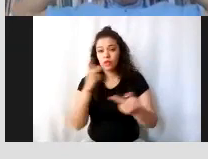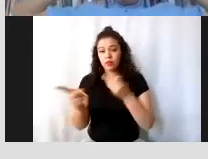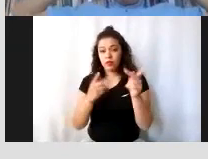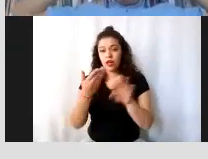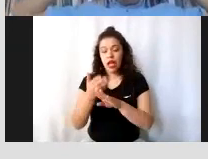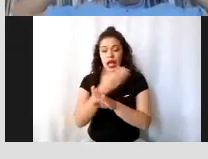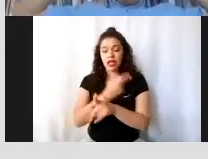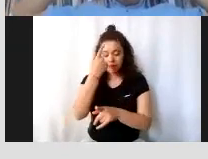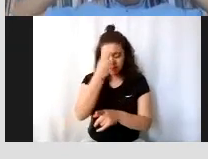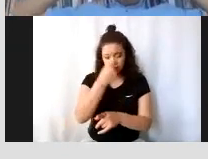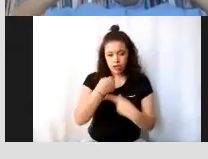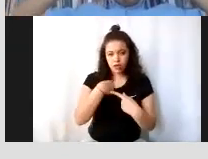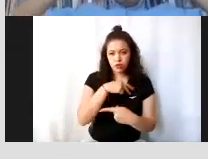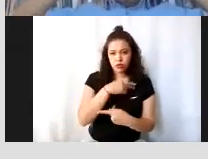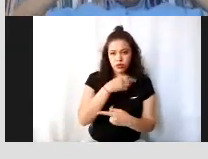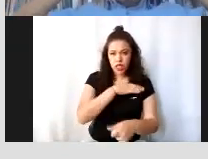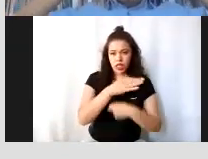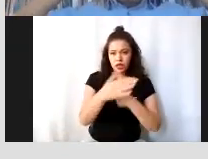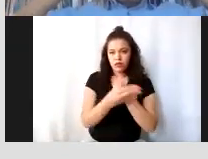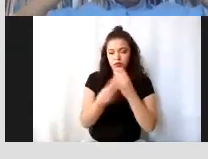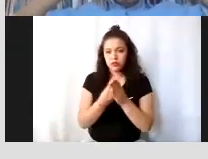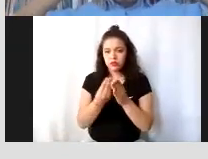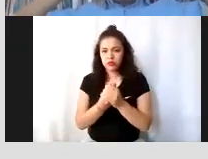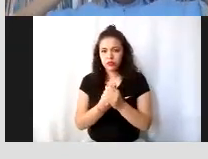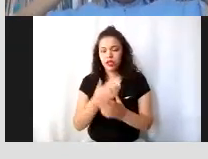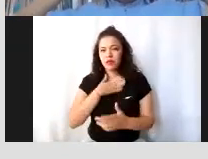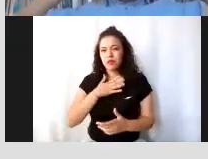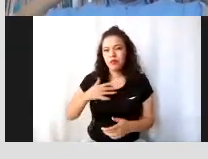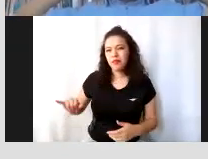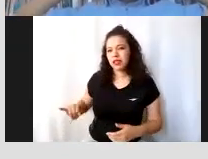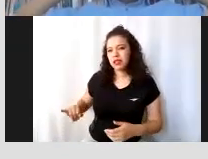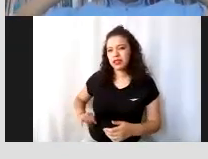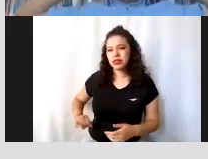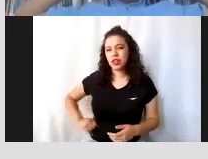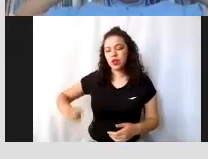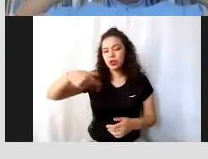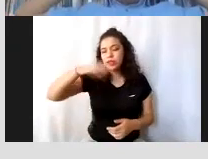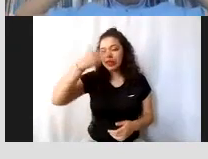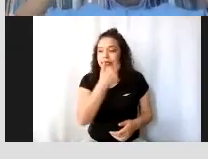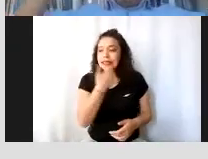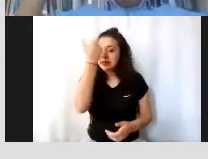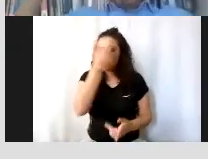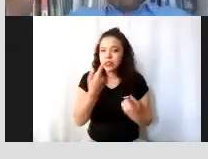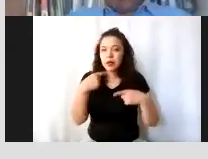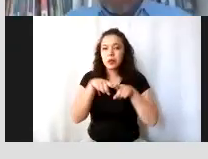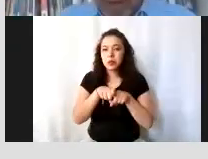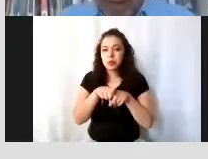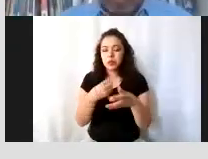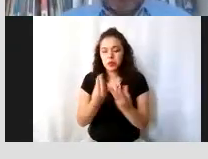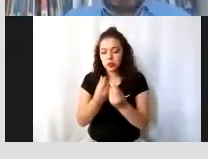pasemos a la parte del aviso de privacidad? Porque sí me interesa mucho que vayamos revisando de manera